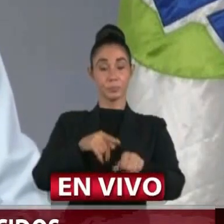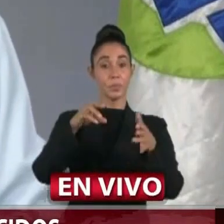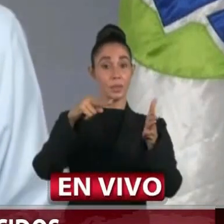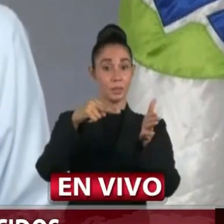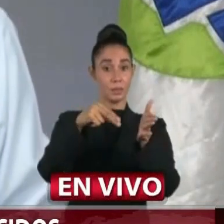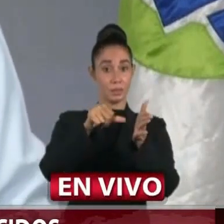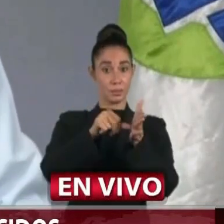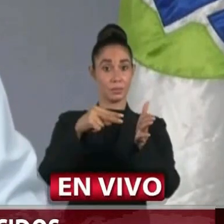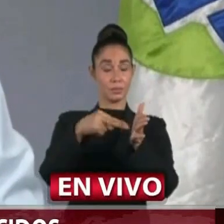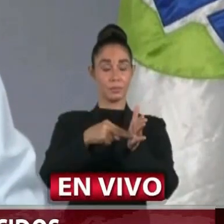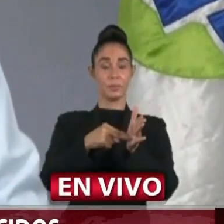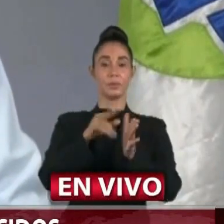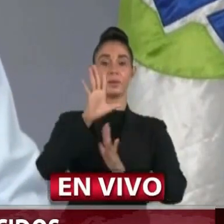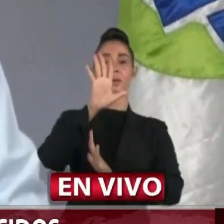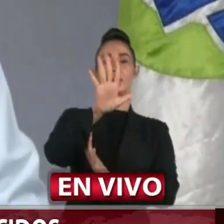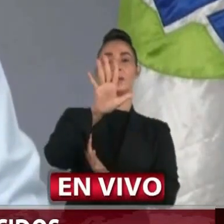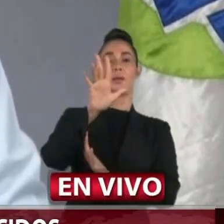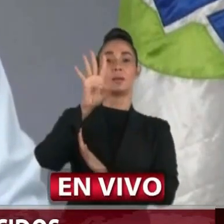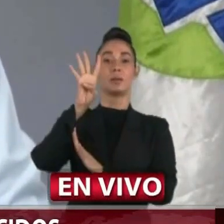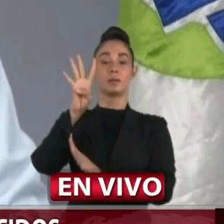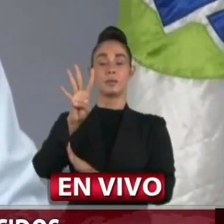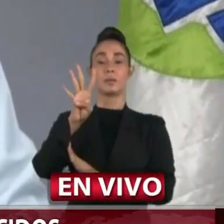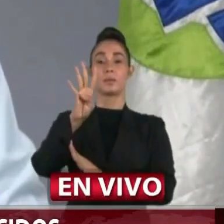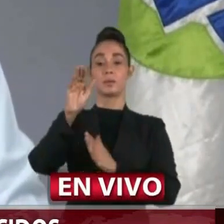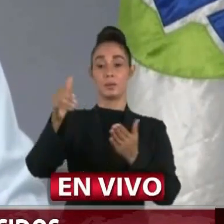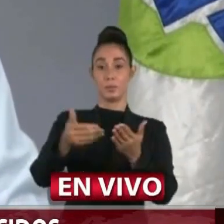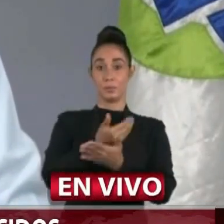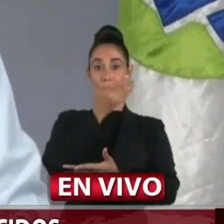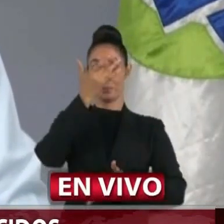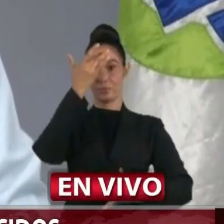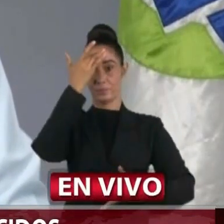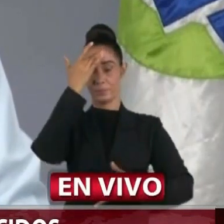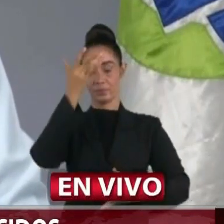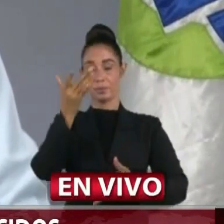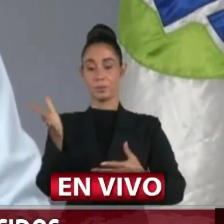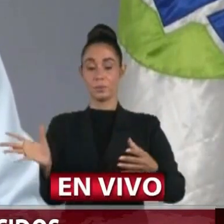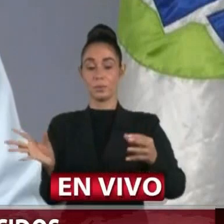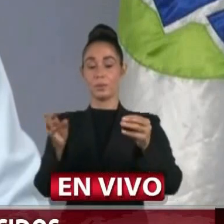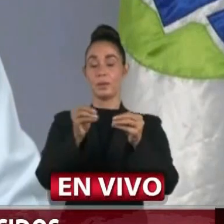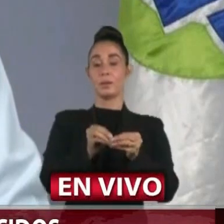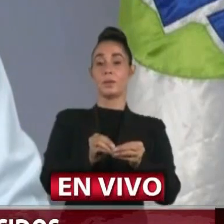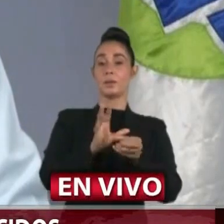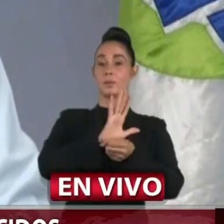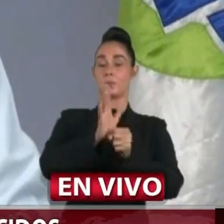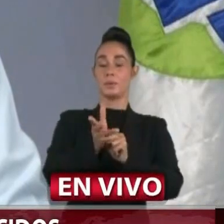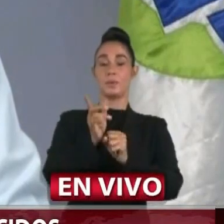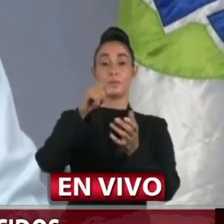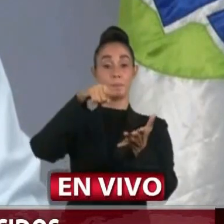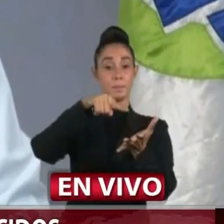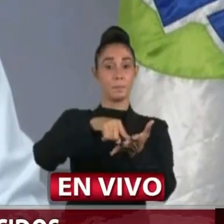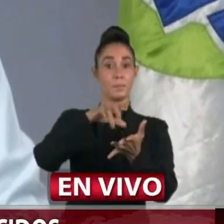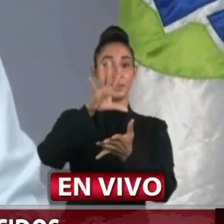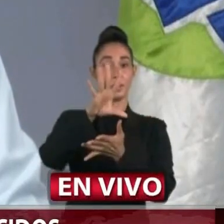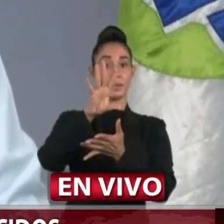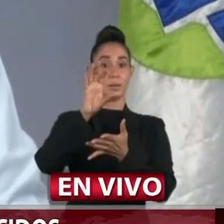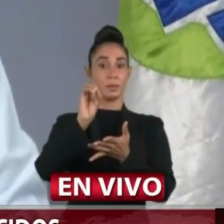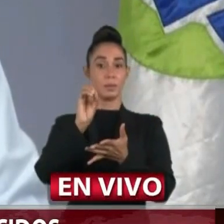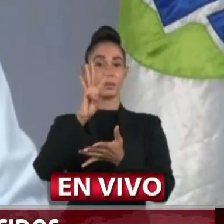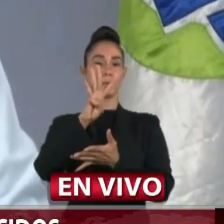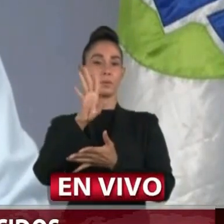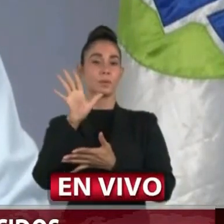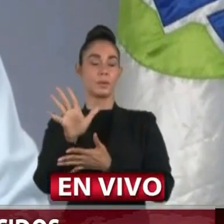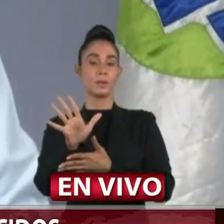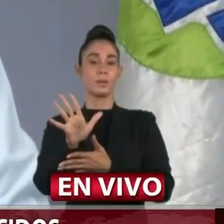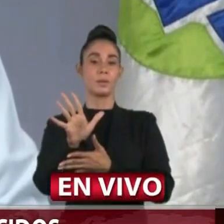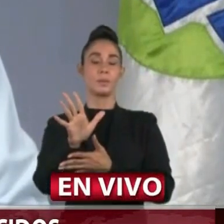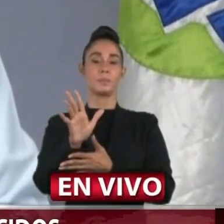Distrito Nacional, 54 casos nuevos con un acumulado de 1.545,